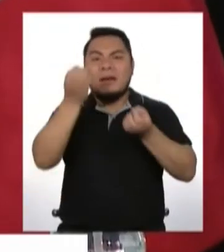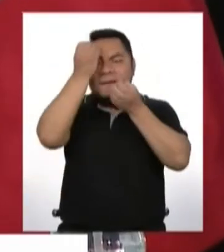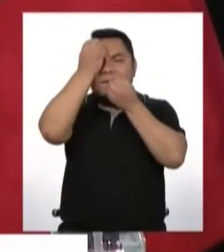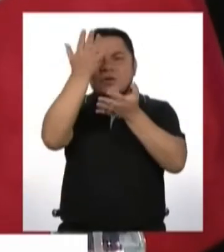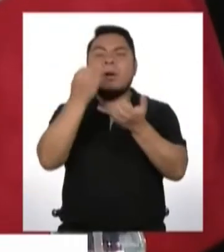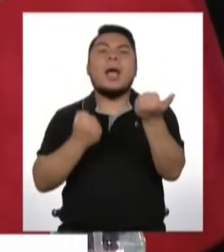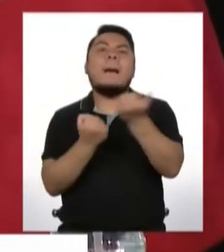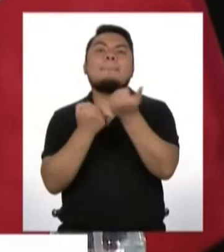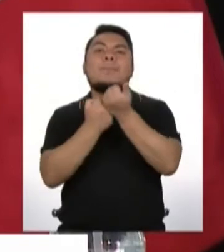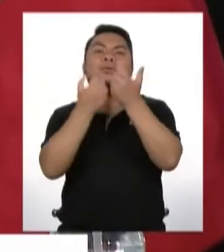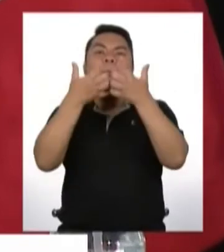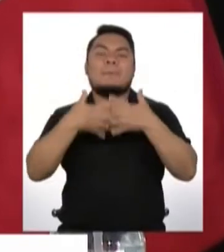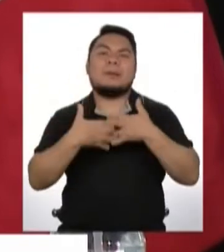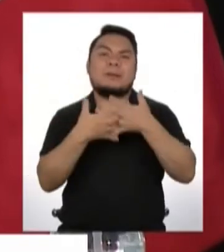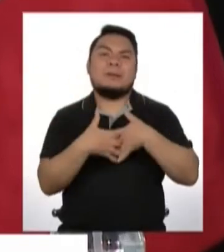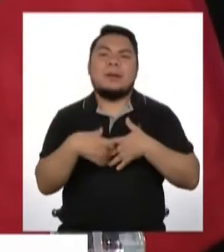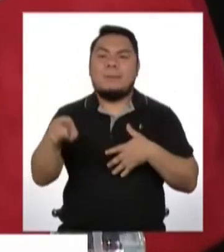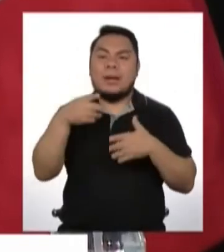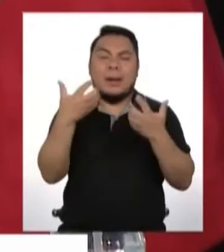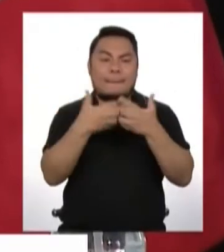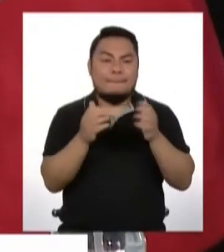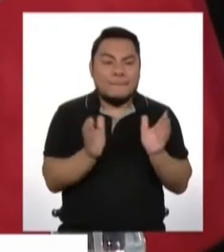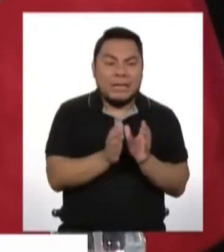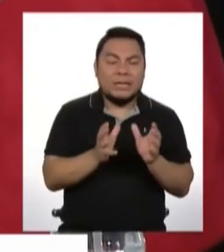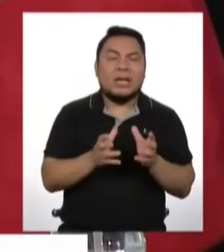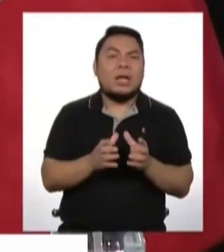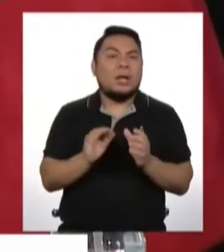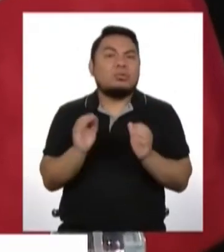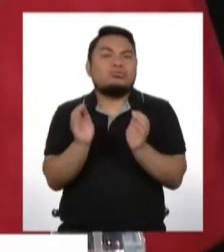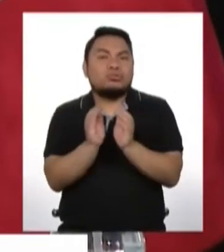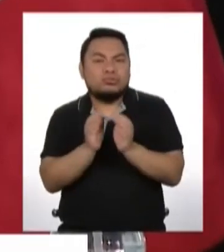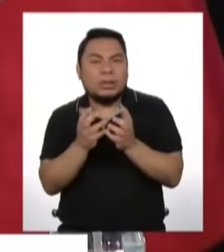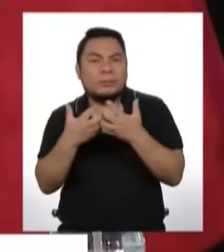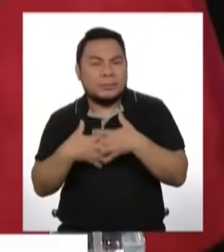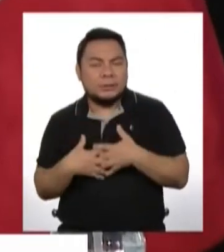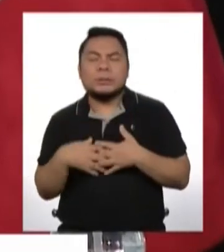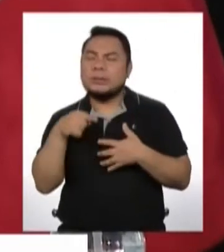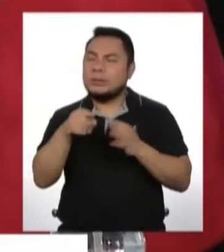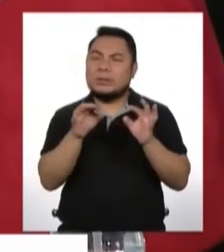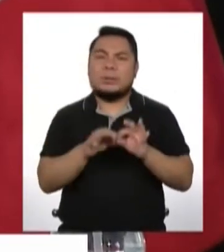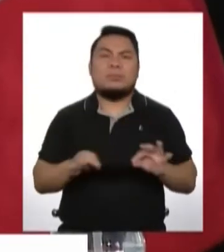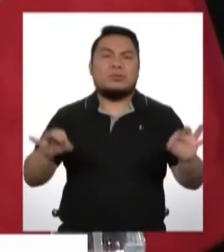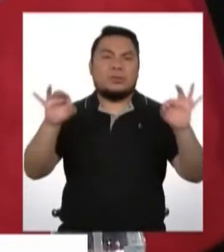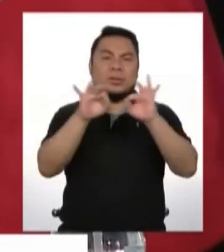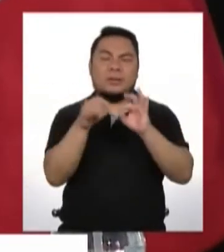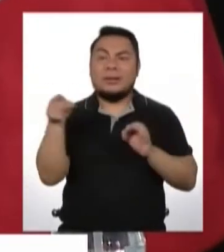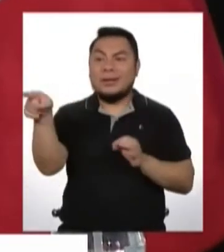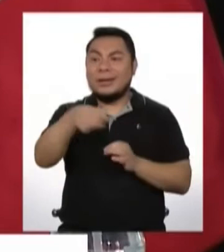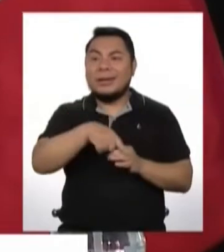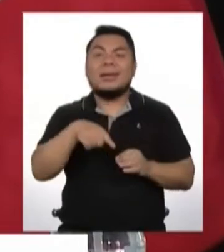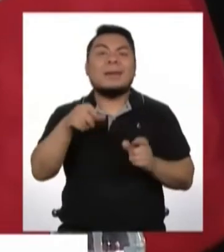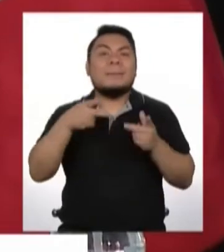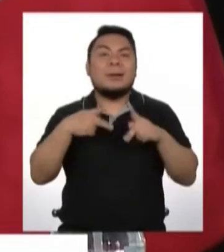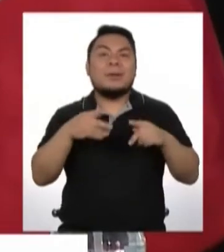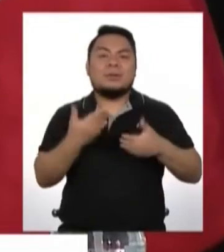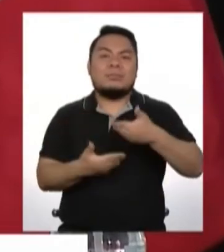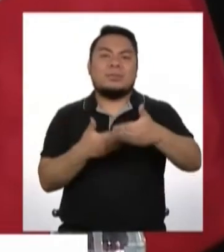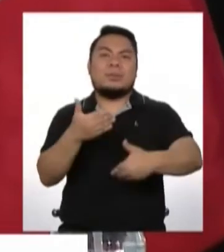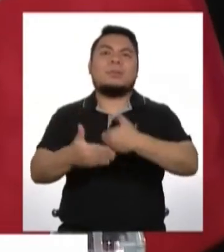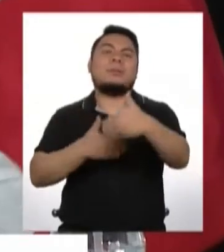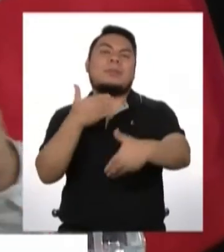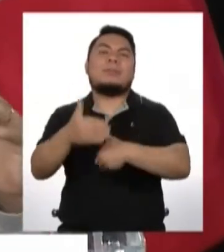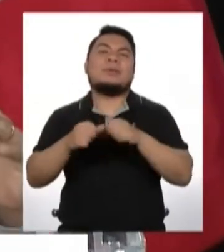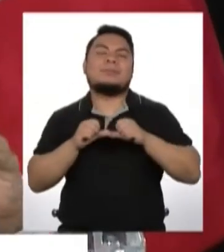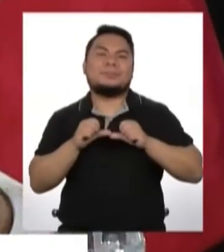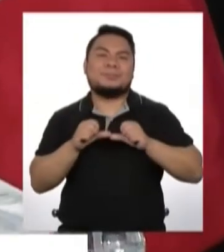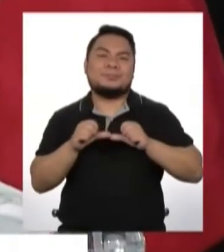de apoyo empresarial para pequeños y microempresas. Esos dos temas que son muy importantes porque son los que permiten la continuidad del sistema